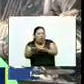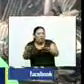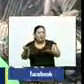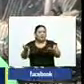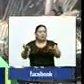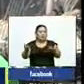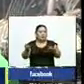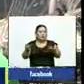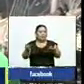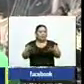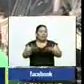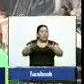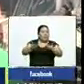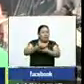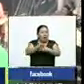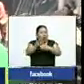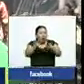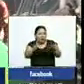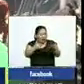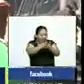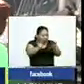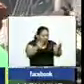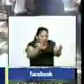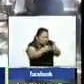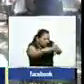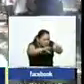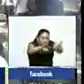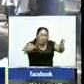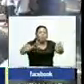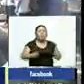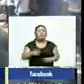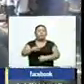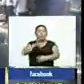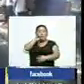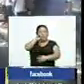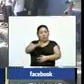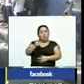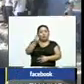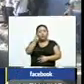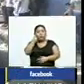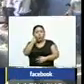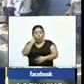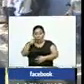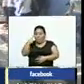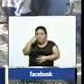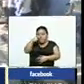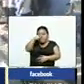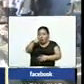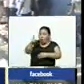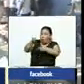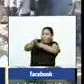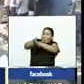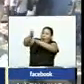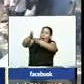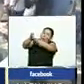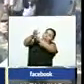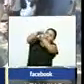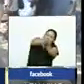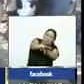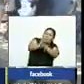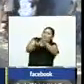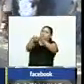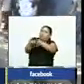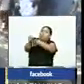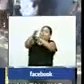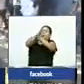está estropeando las labores de los bomberos. Se ha dado seguridad a los bomberos, pudieron ver una pared sucumbió en el siniestro